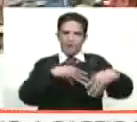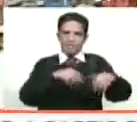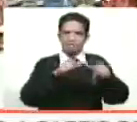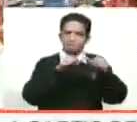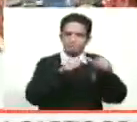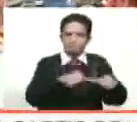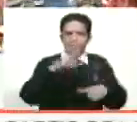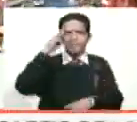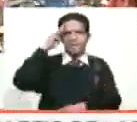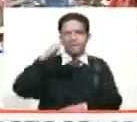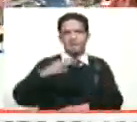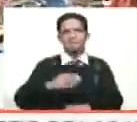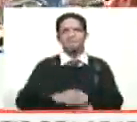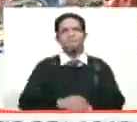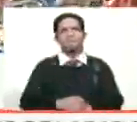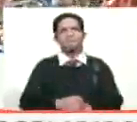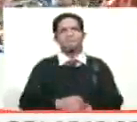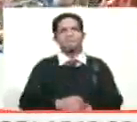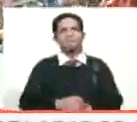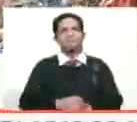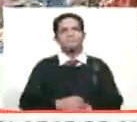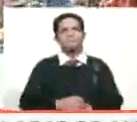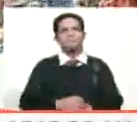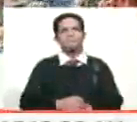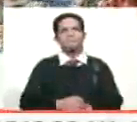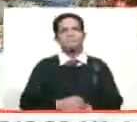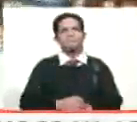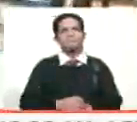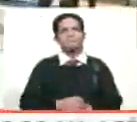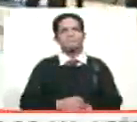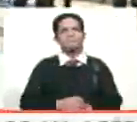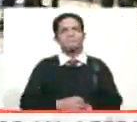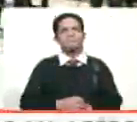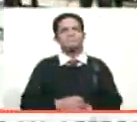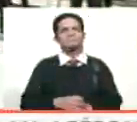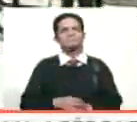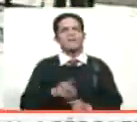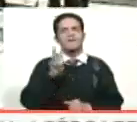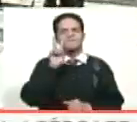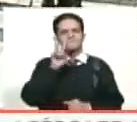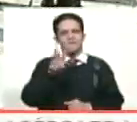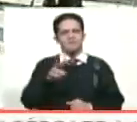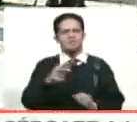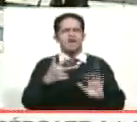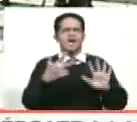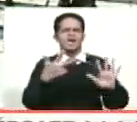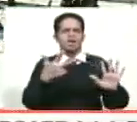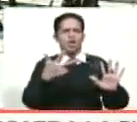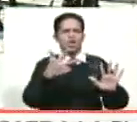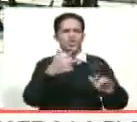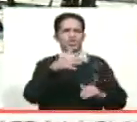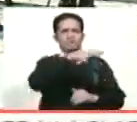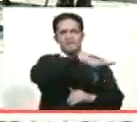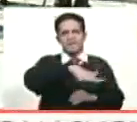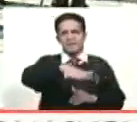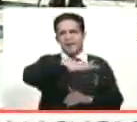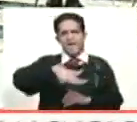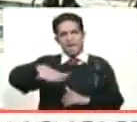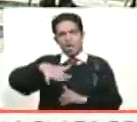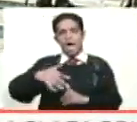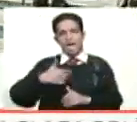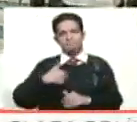Estamos elevando la capacidad de despliegue militar en las 8 regiones de defensa integral.